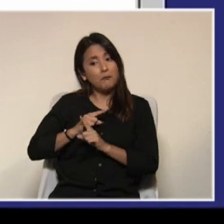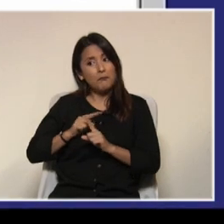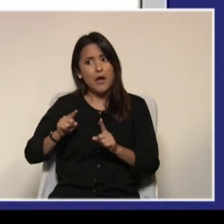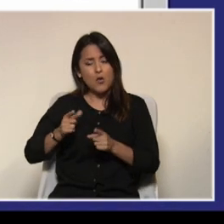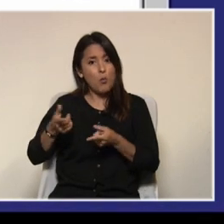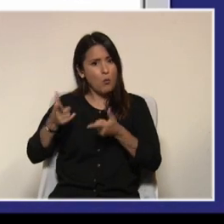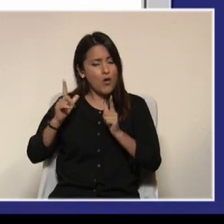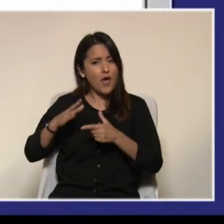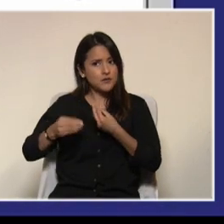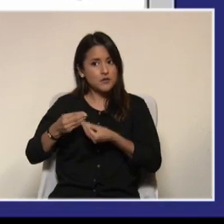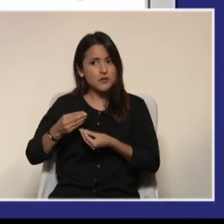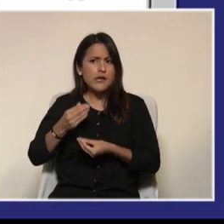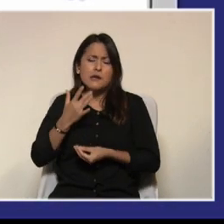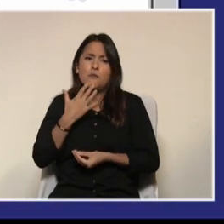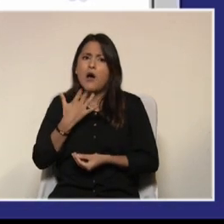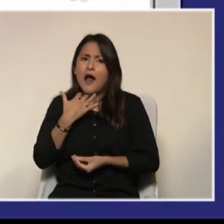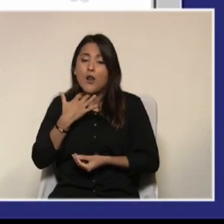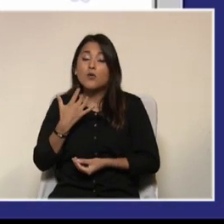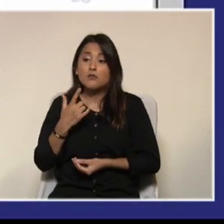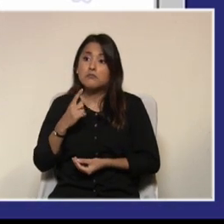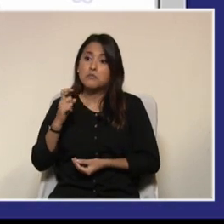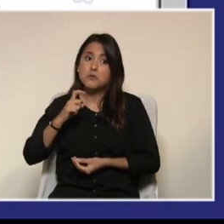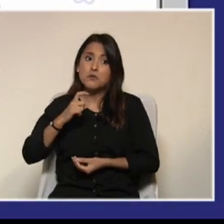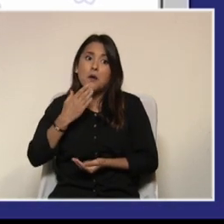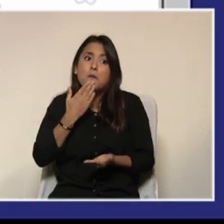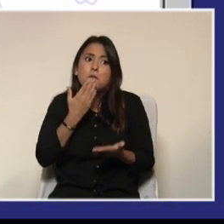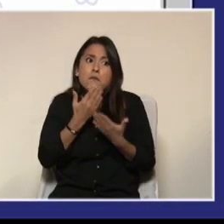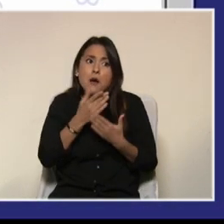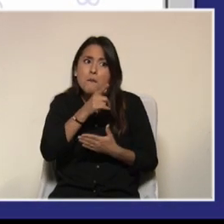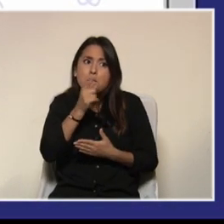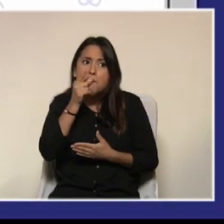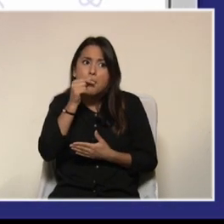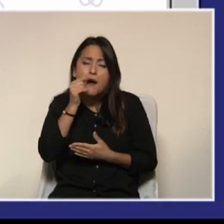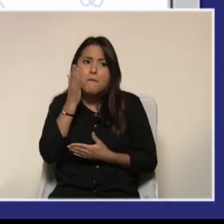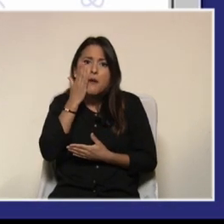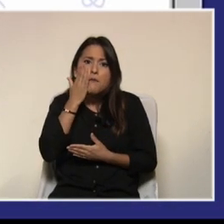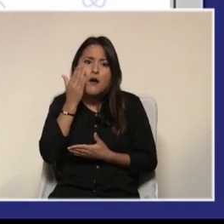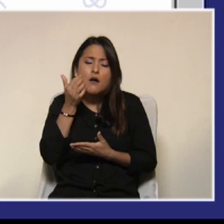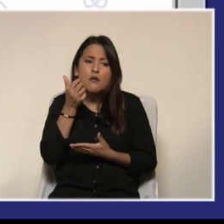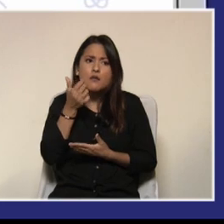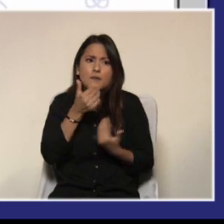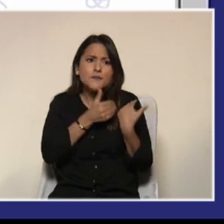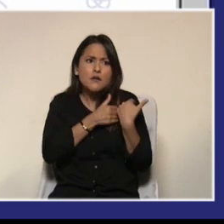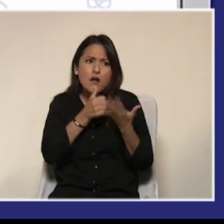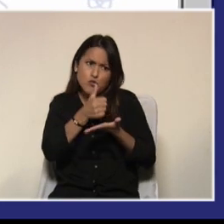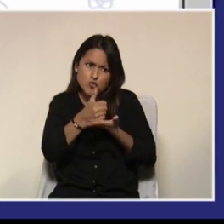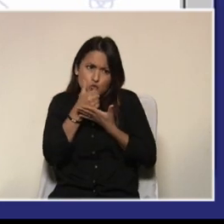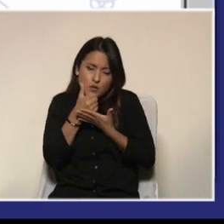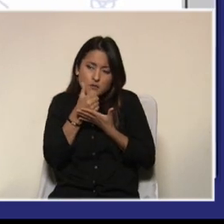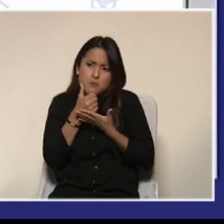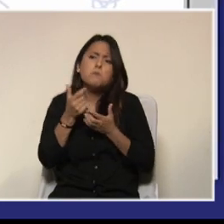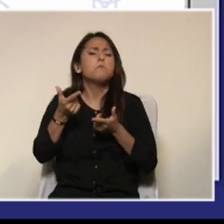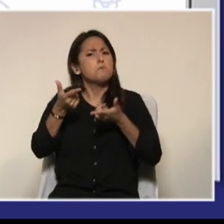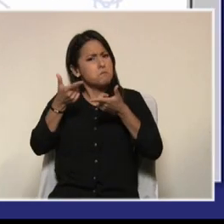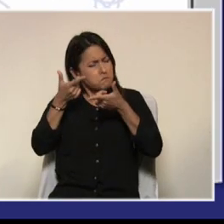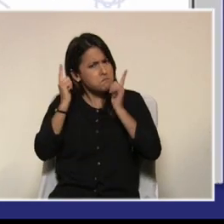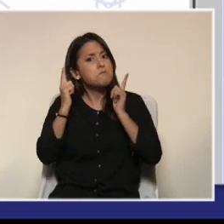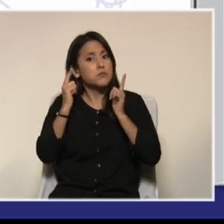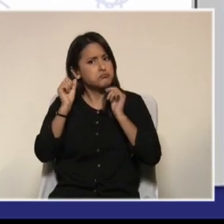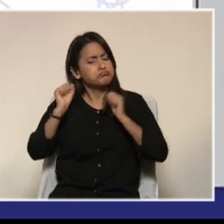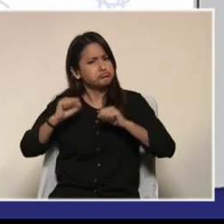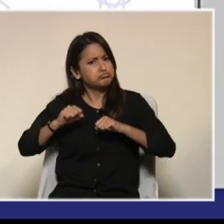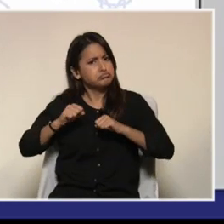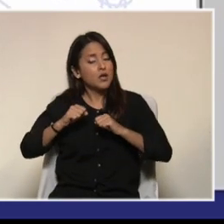más pedir el apoyo a nuestros padres, madres y representantes. Esa comunicación